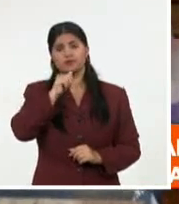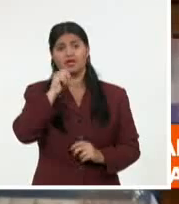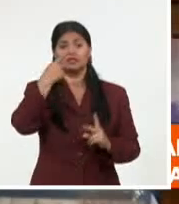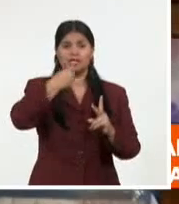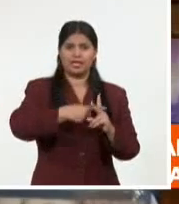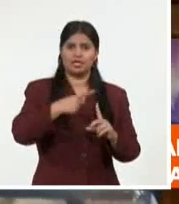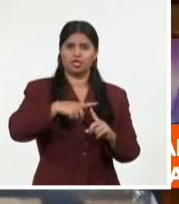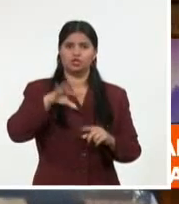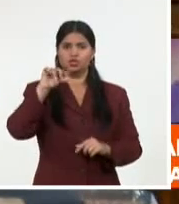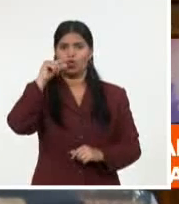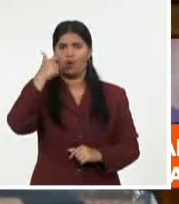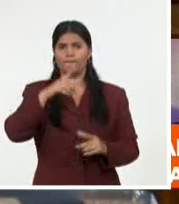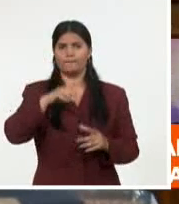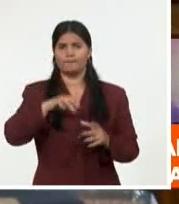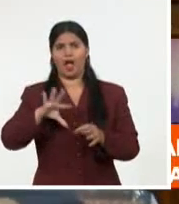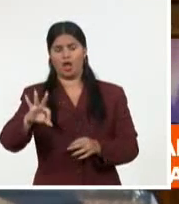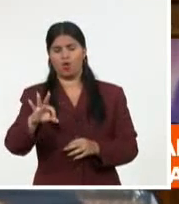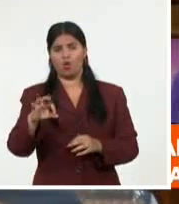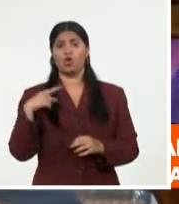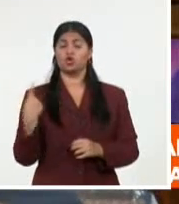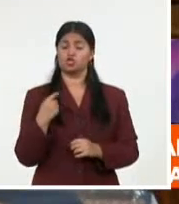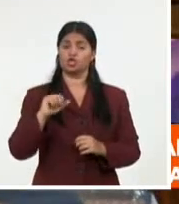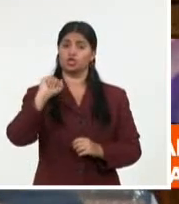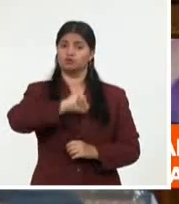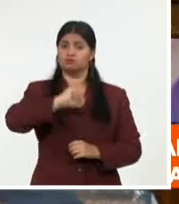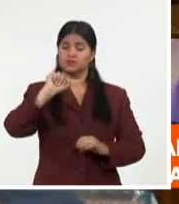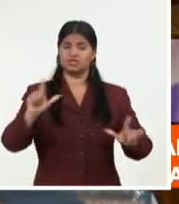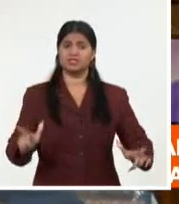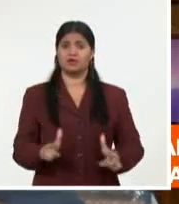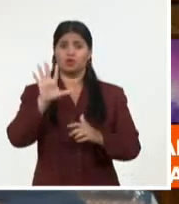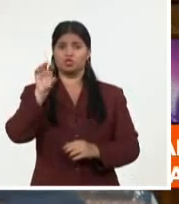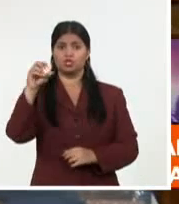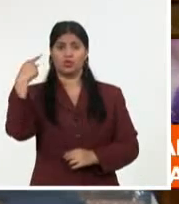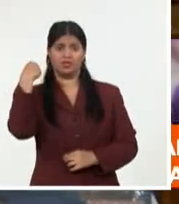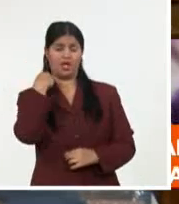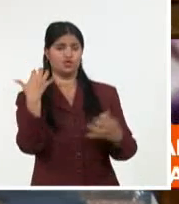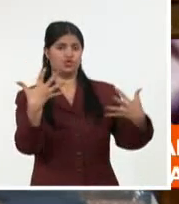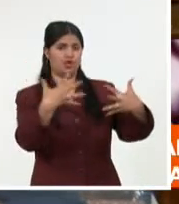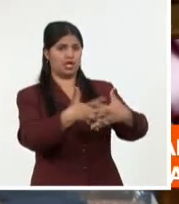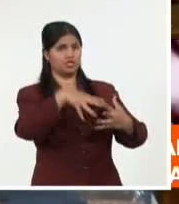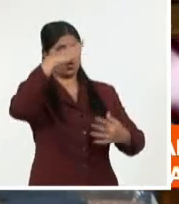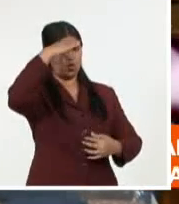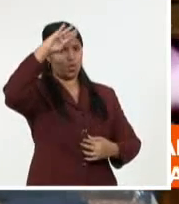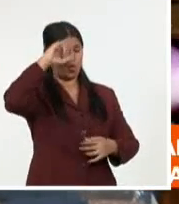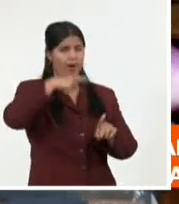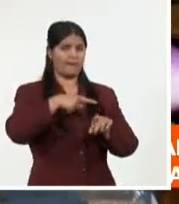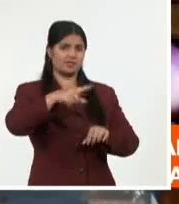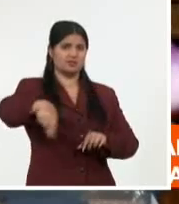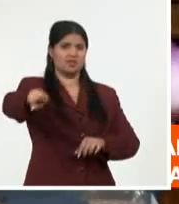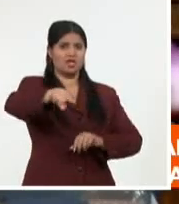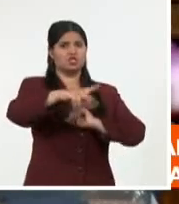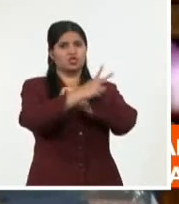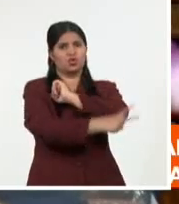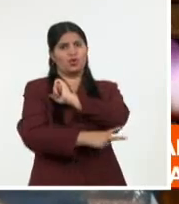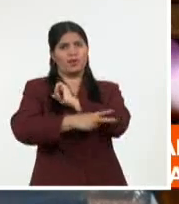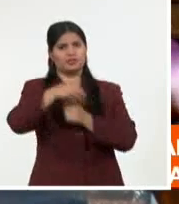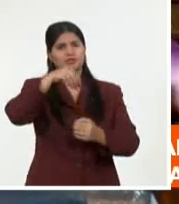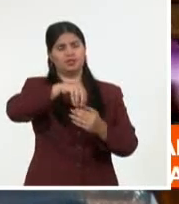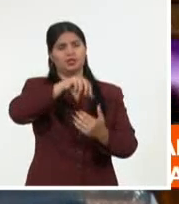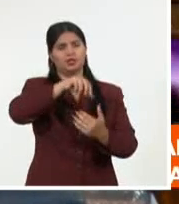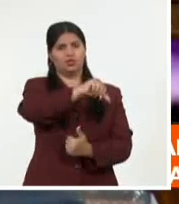we will mark 50 years of diplomatic relations between Cuba and Jamaica,